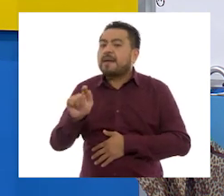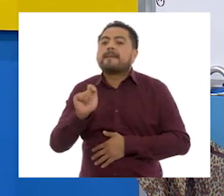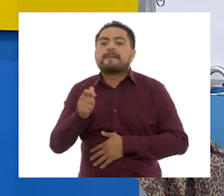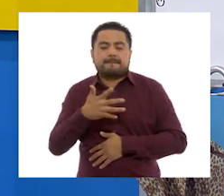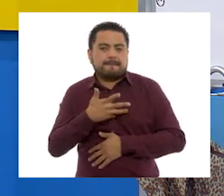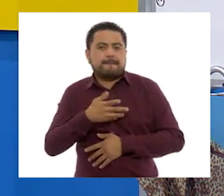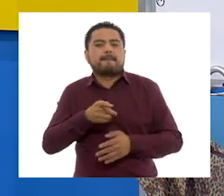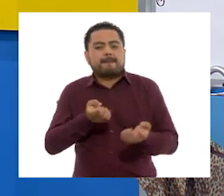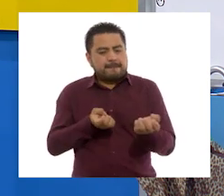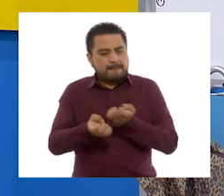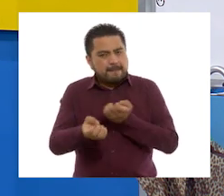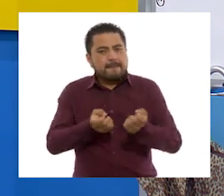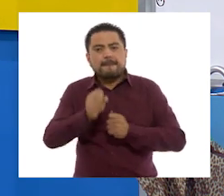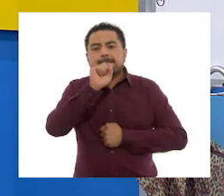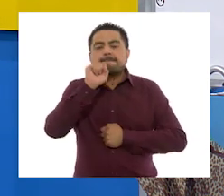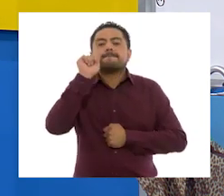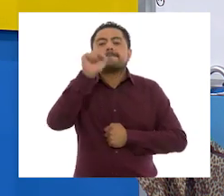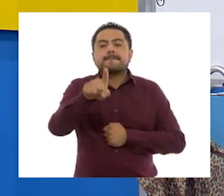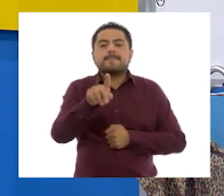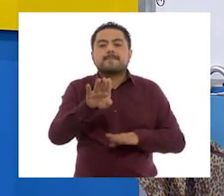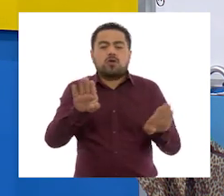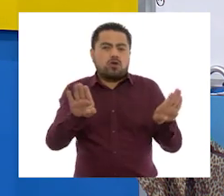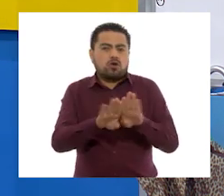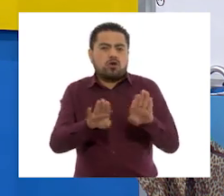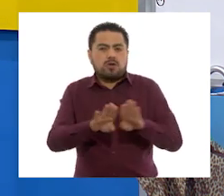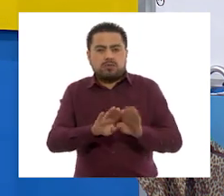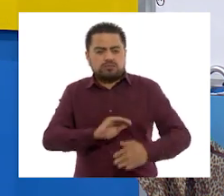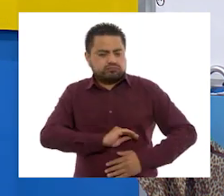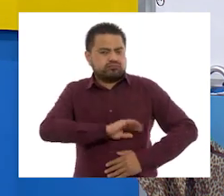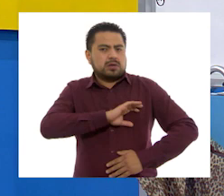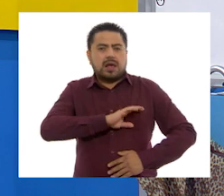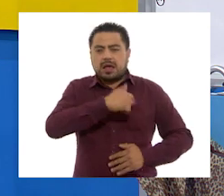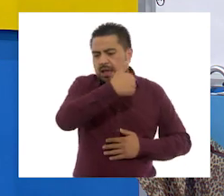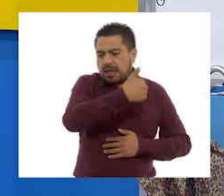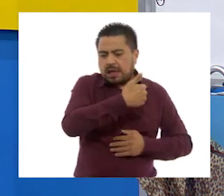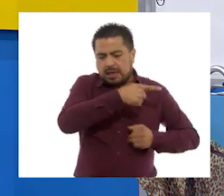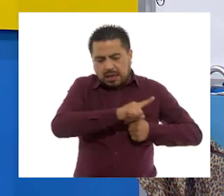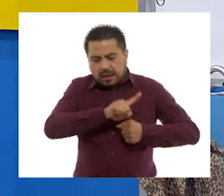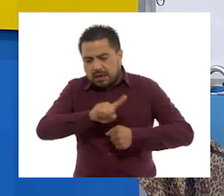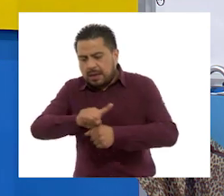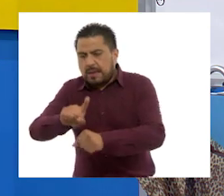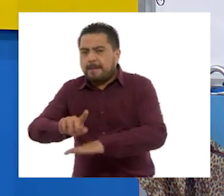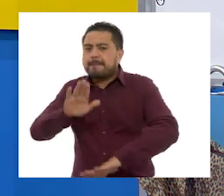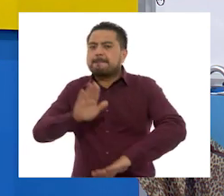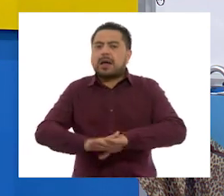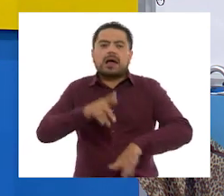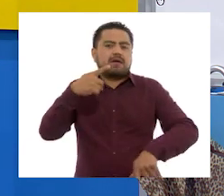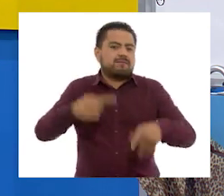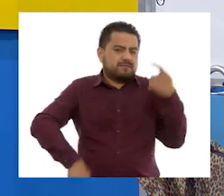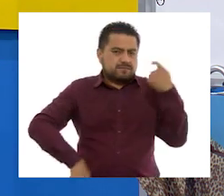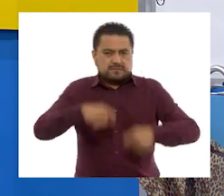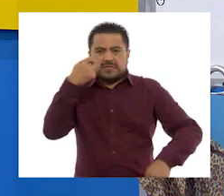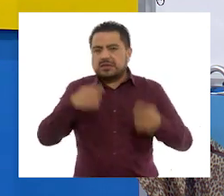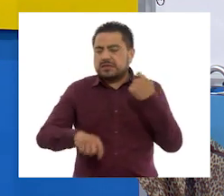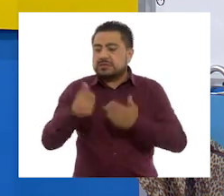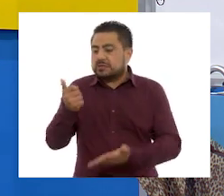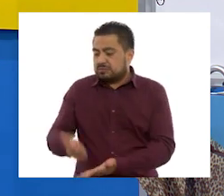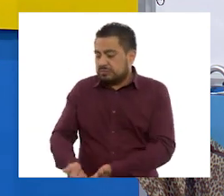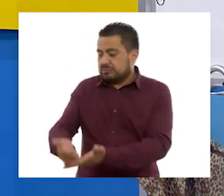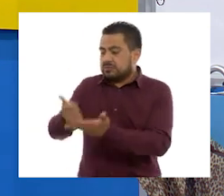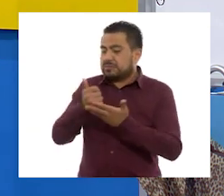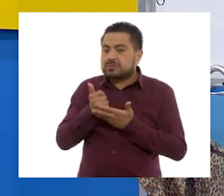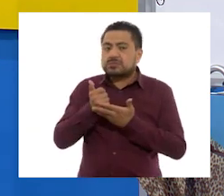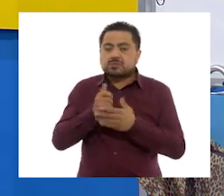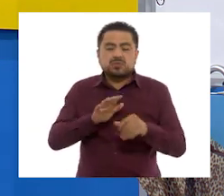debemos practicarlo, es decir, ejercitarlo para que cada día podamos ser más flexibles, lo que nos ayudará